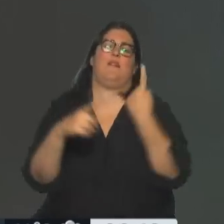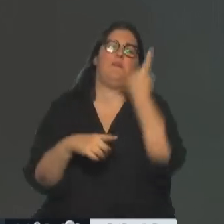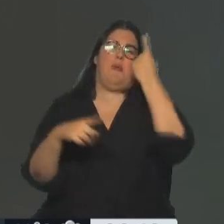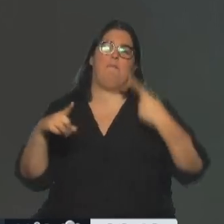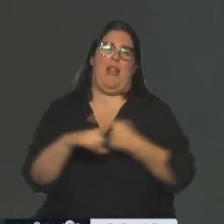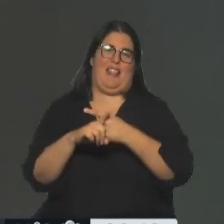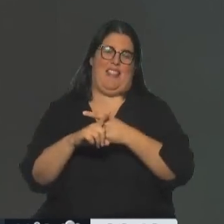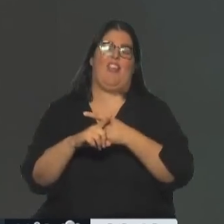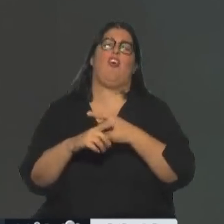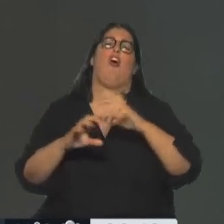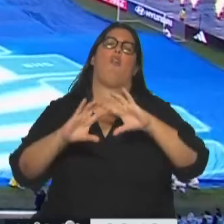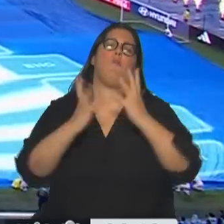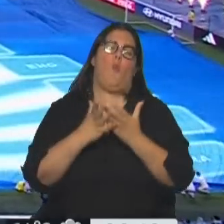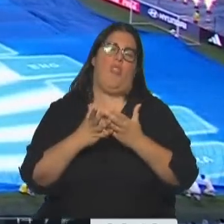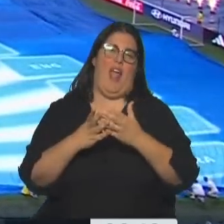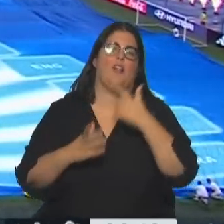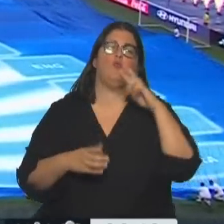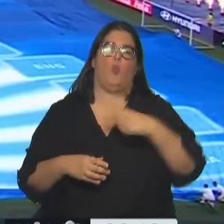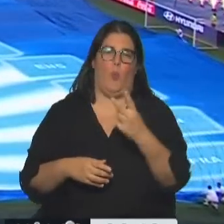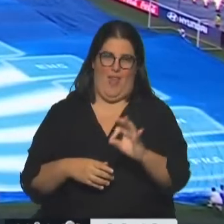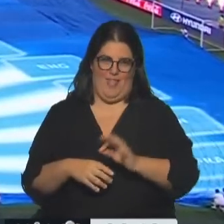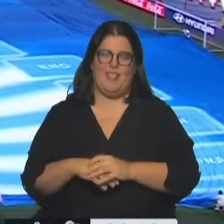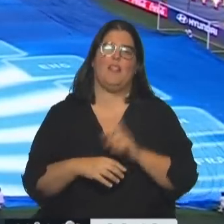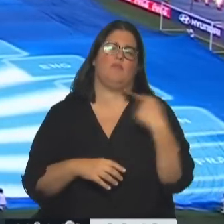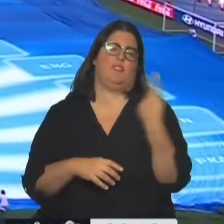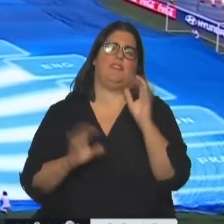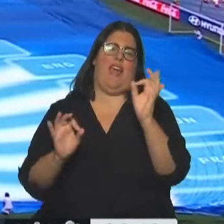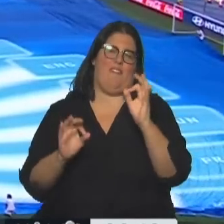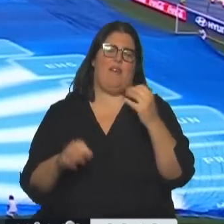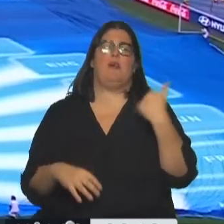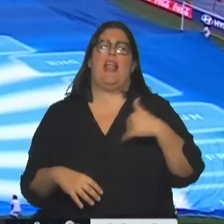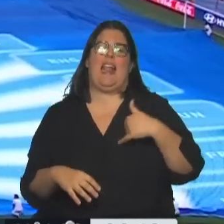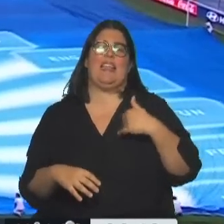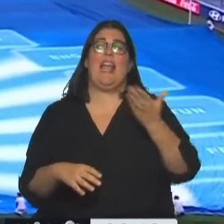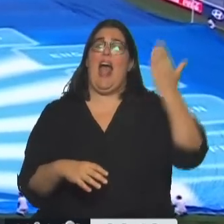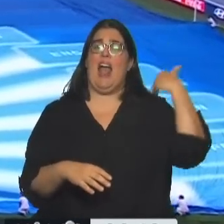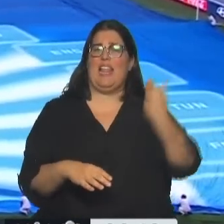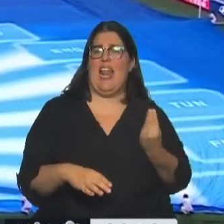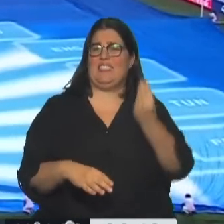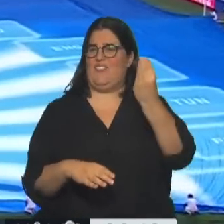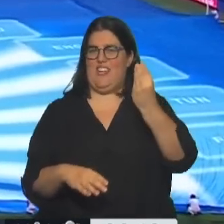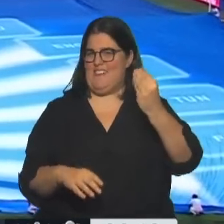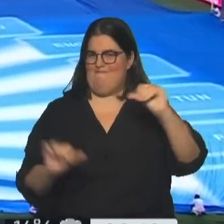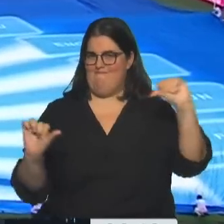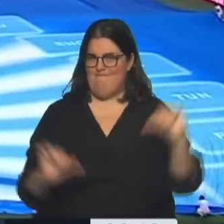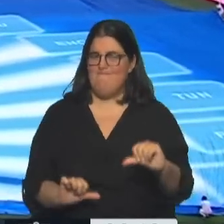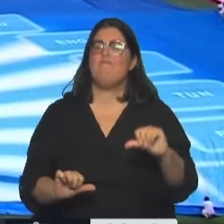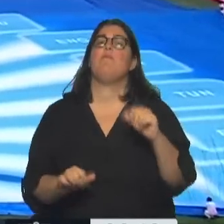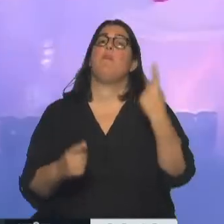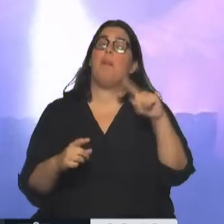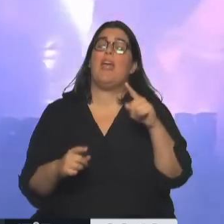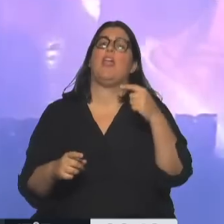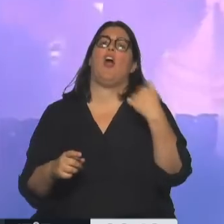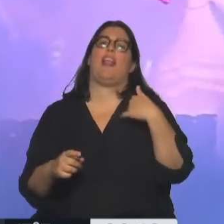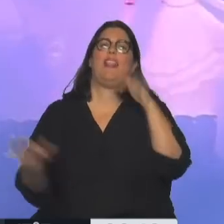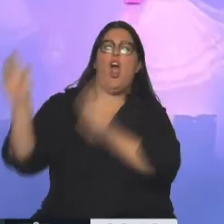Mundo que organizamos. Ya sabemos todo cómo se dio la circunstancia, que Argentina no había clasificado. Exacto. Que por país anfitrión organizó